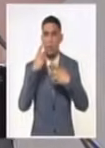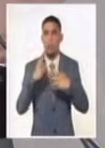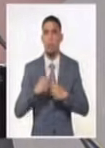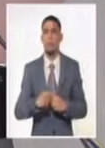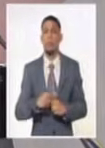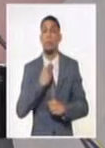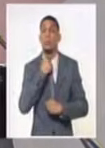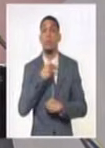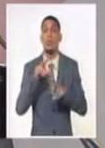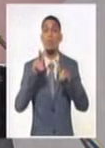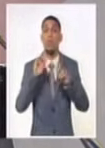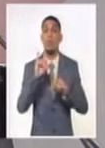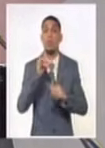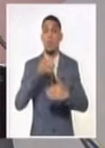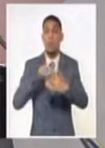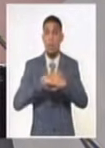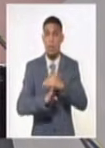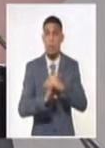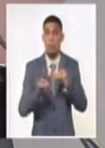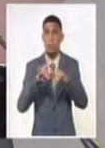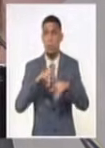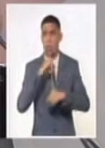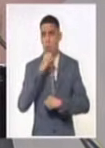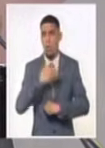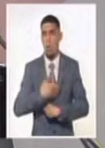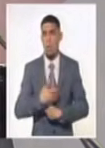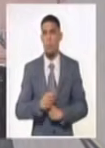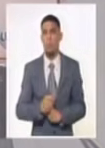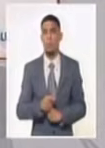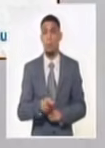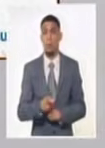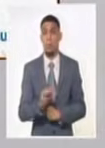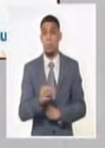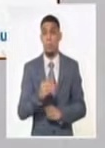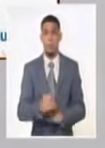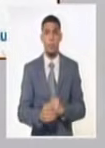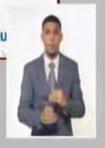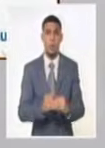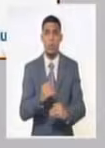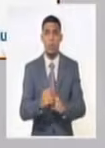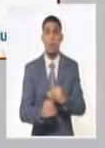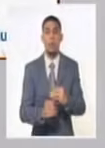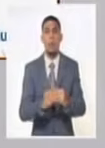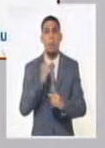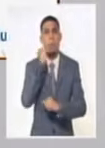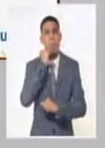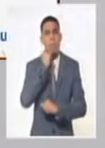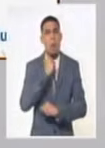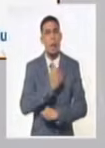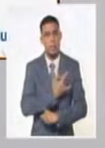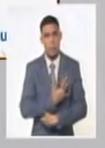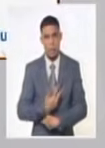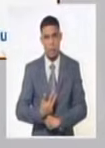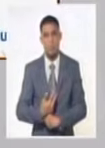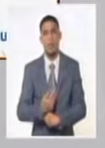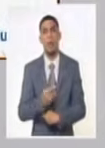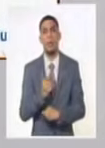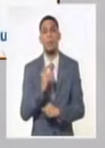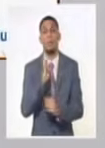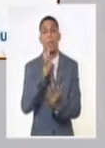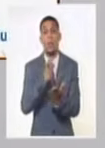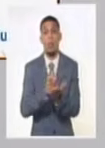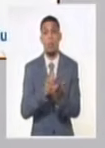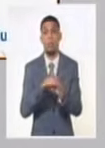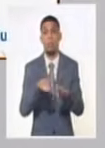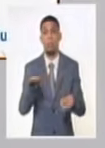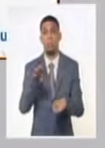proceso de ingreso a la educación superior. Este es un proceso probablemente el más sensible de la educación superior cubana, el que más espera nuestra sociedad,